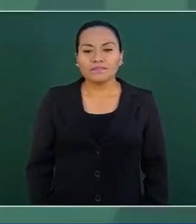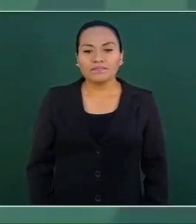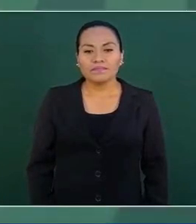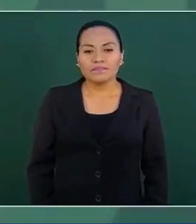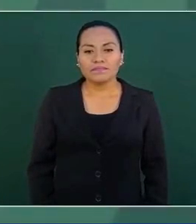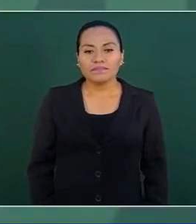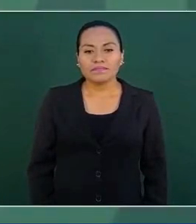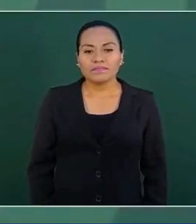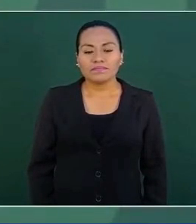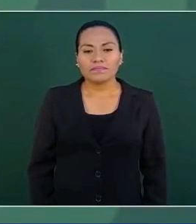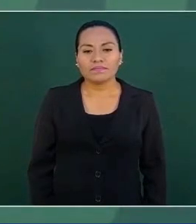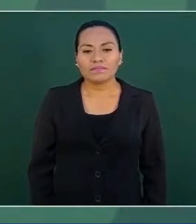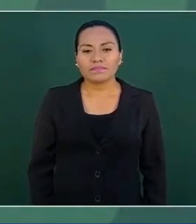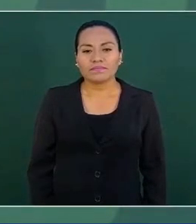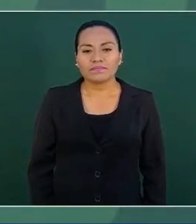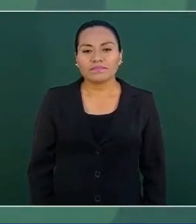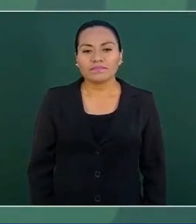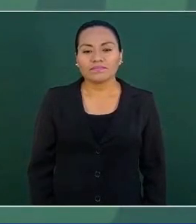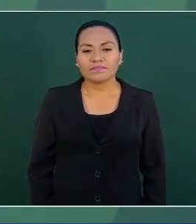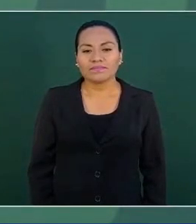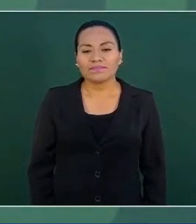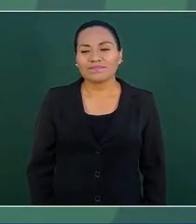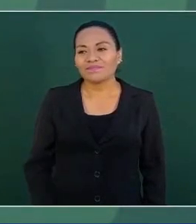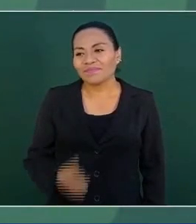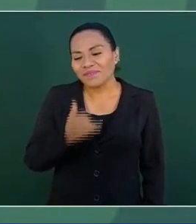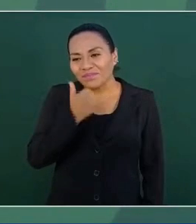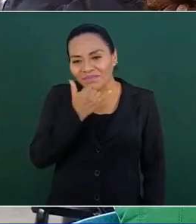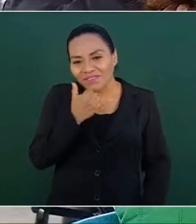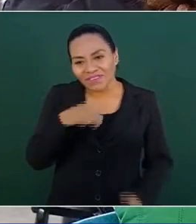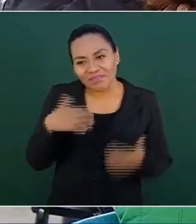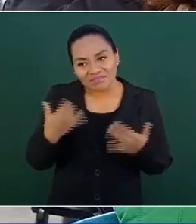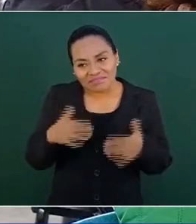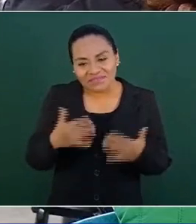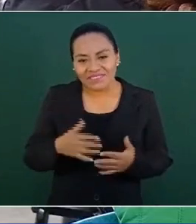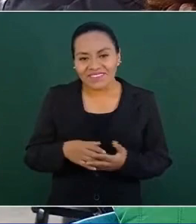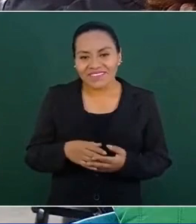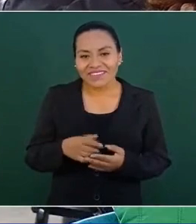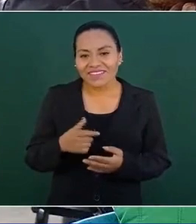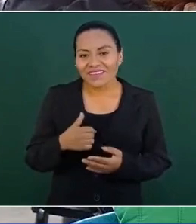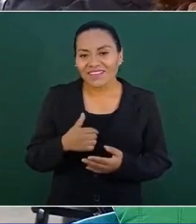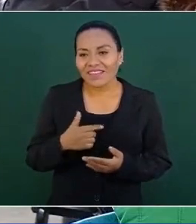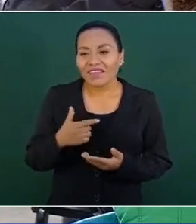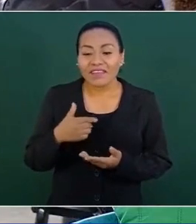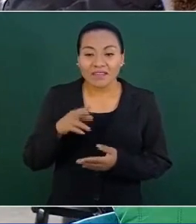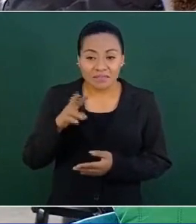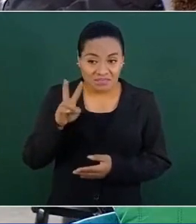hacer daño, pero de veras que